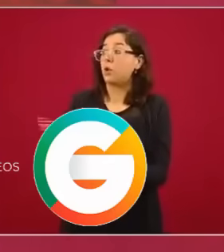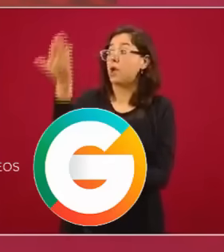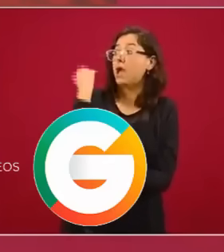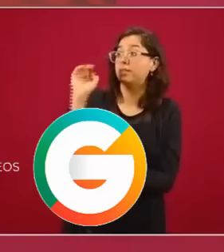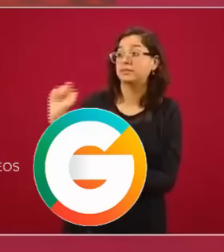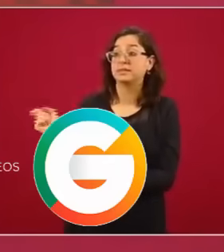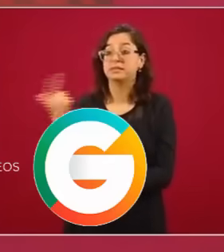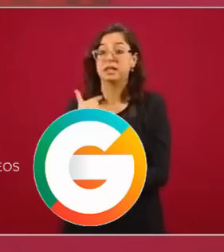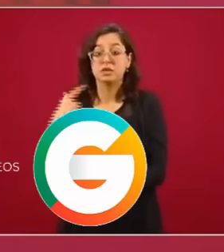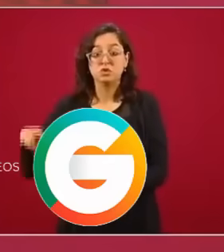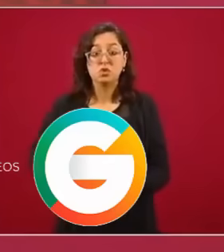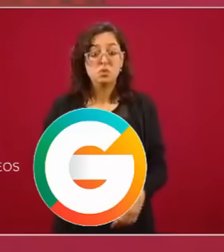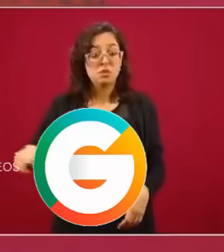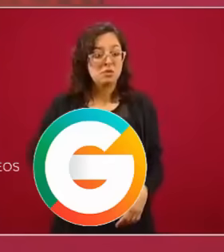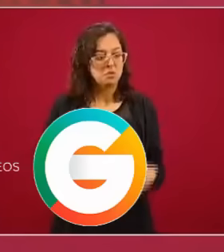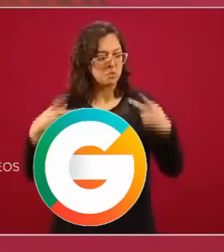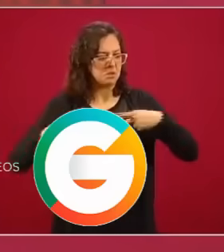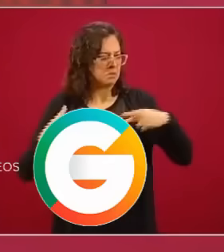¿quién daba la orden?